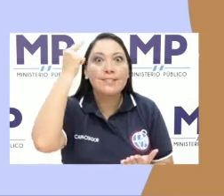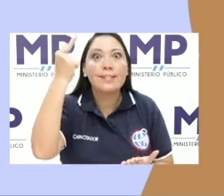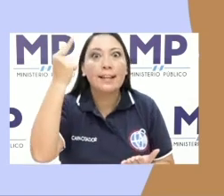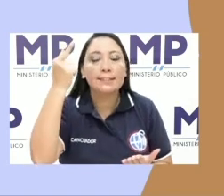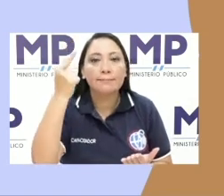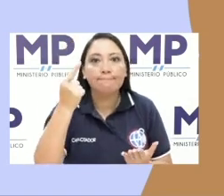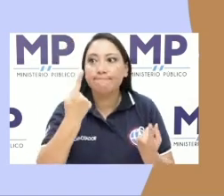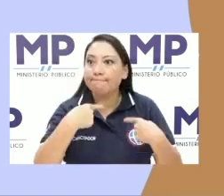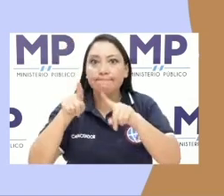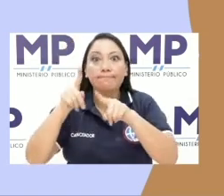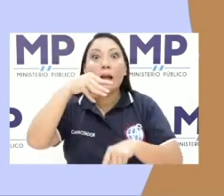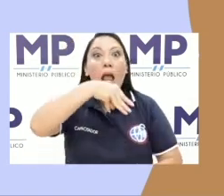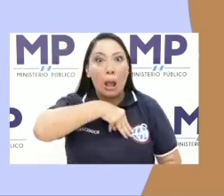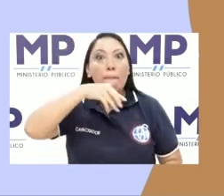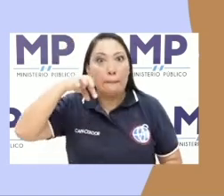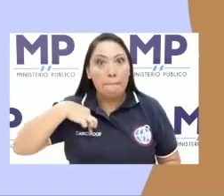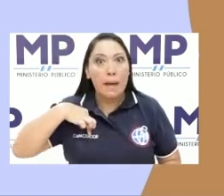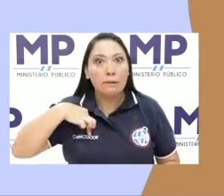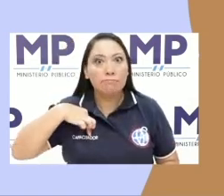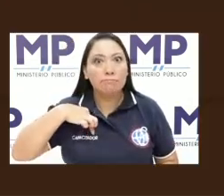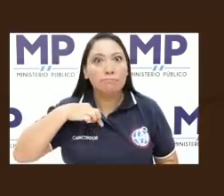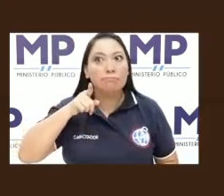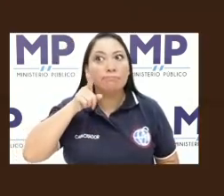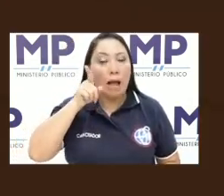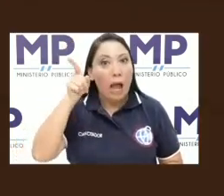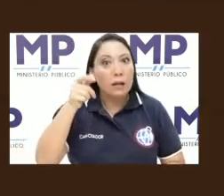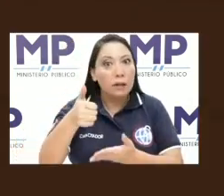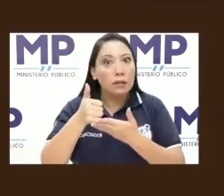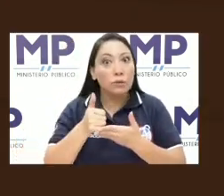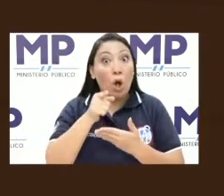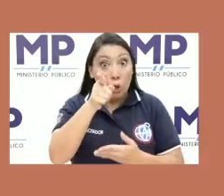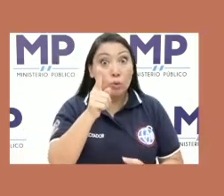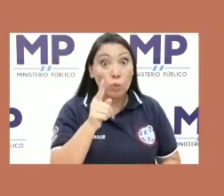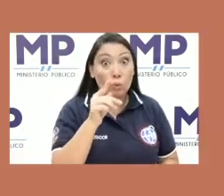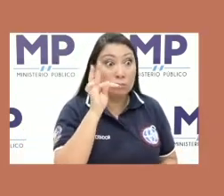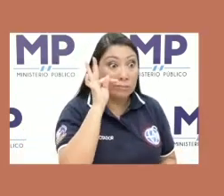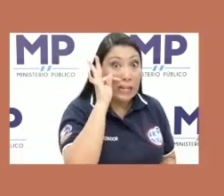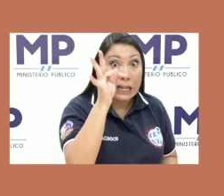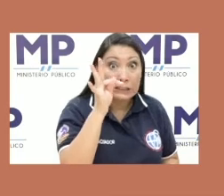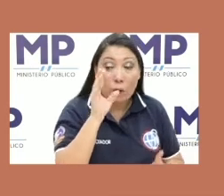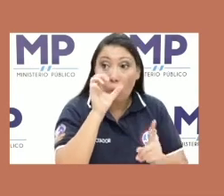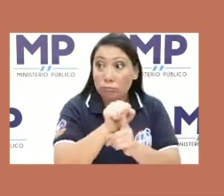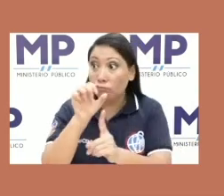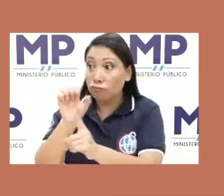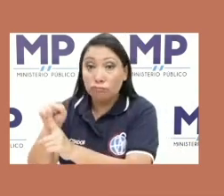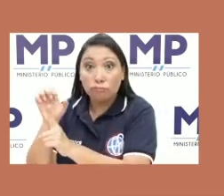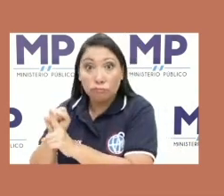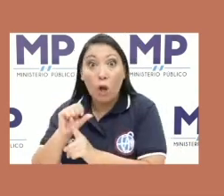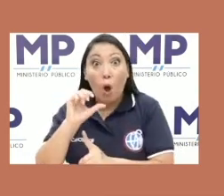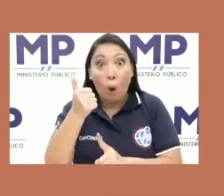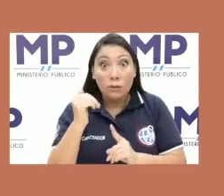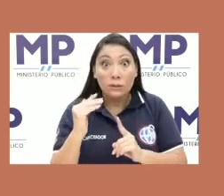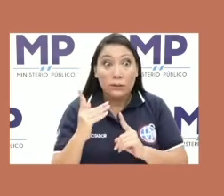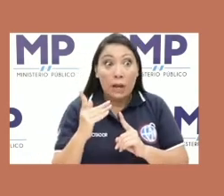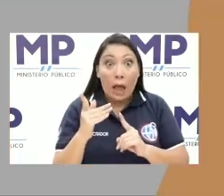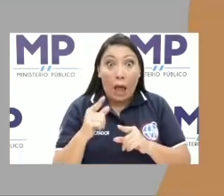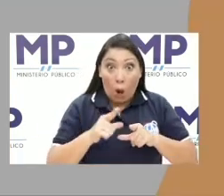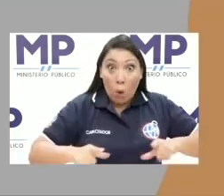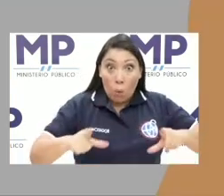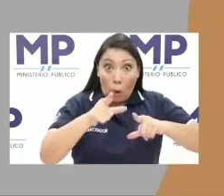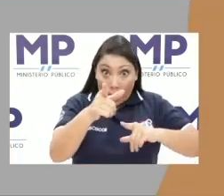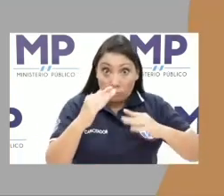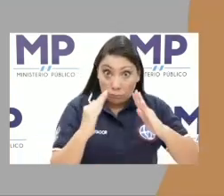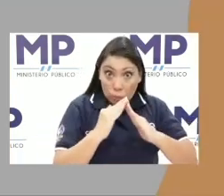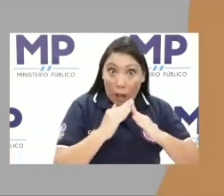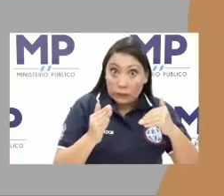Arekut manguetam tak sukin bano. Yashinchbo kinbepa Ministerio Público. Wea wilom, Onatom hun kashomal